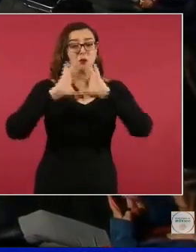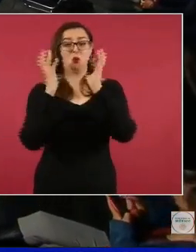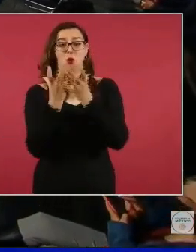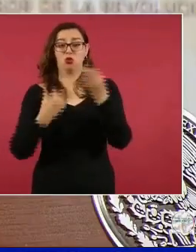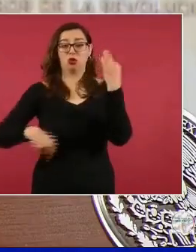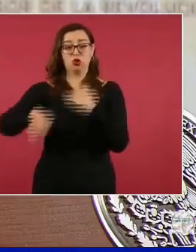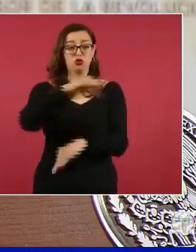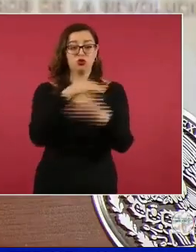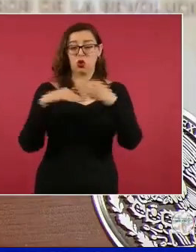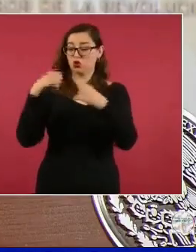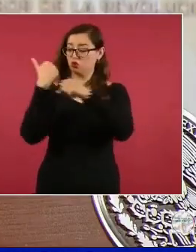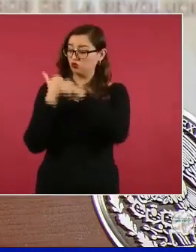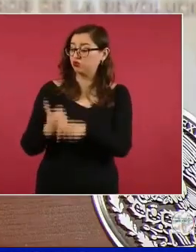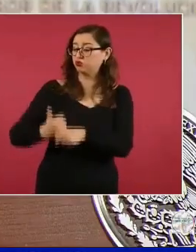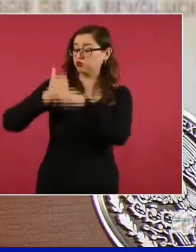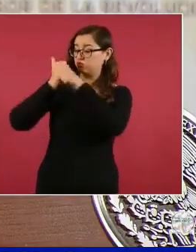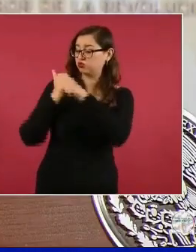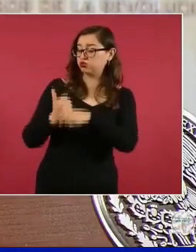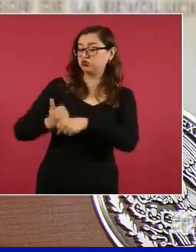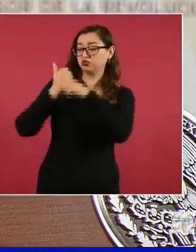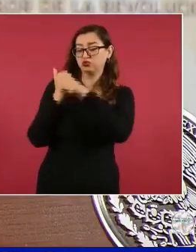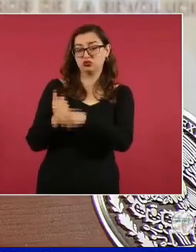en vez de buscar